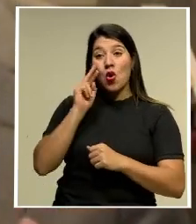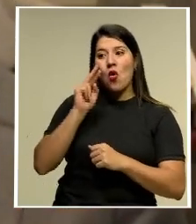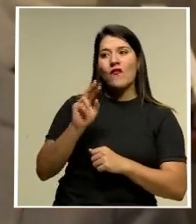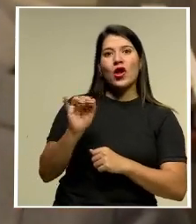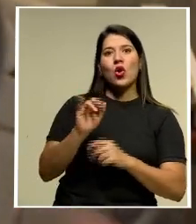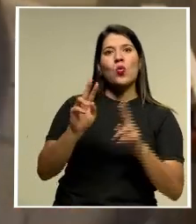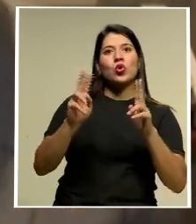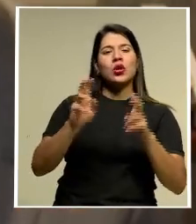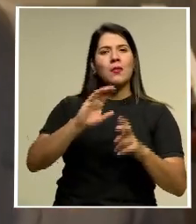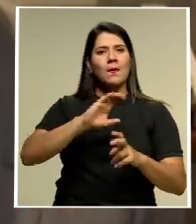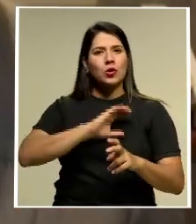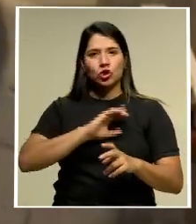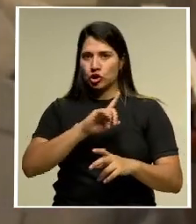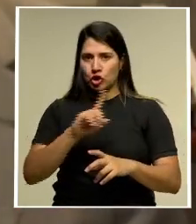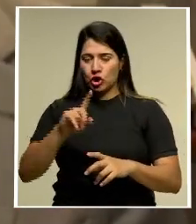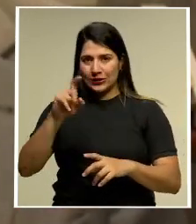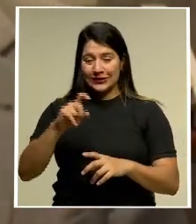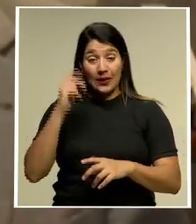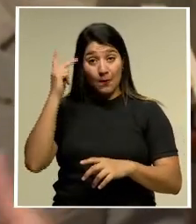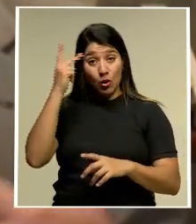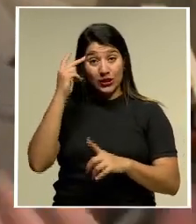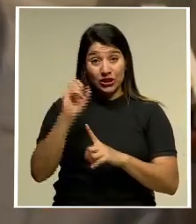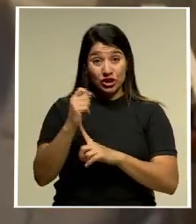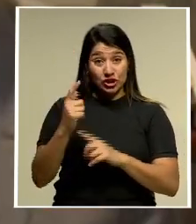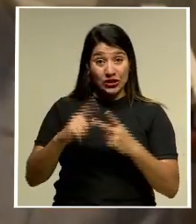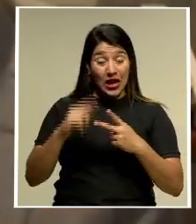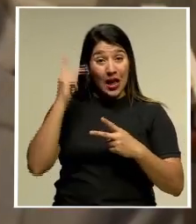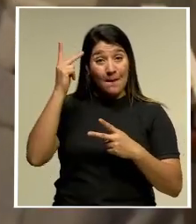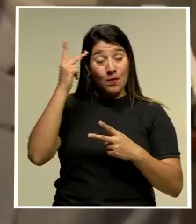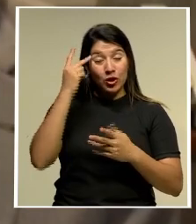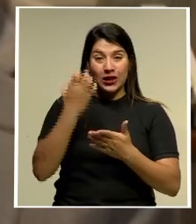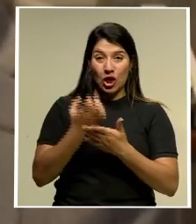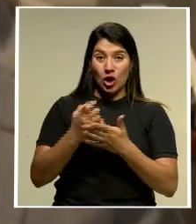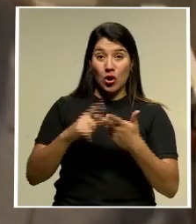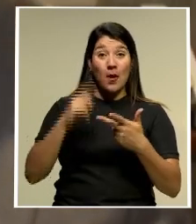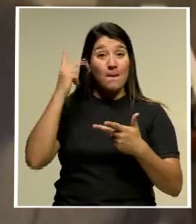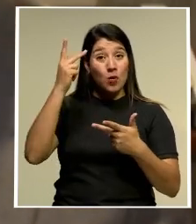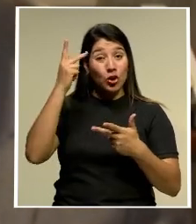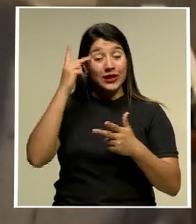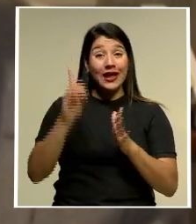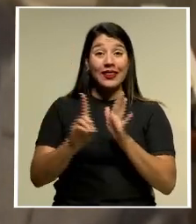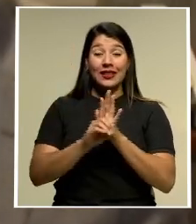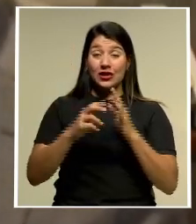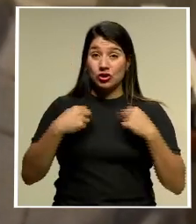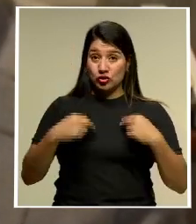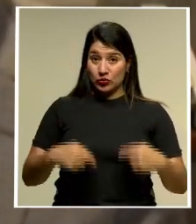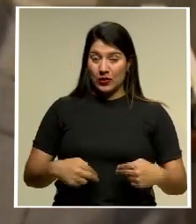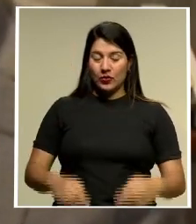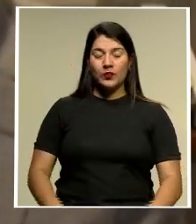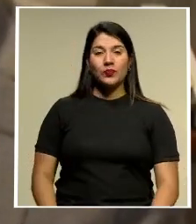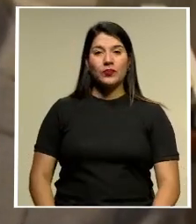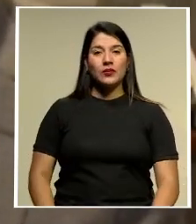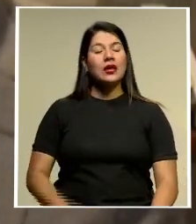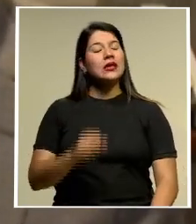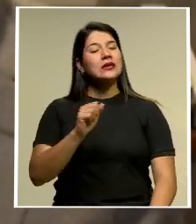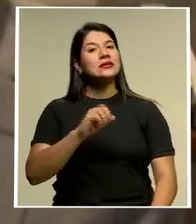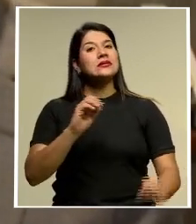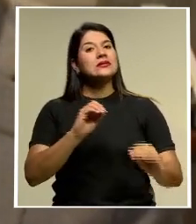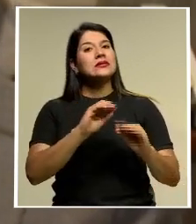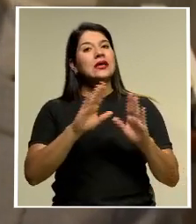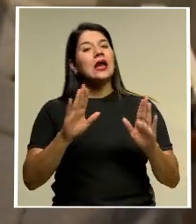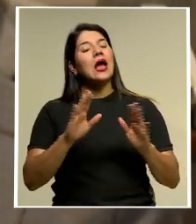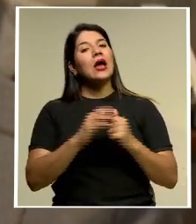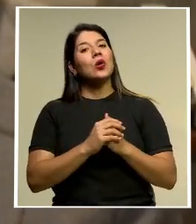que amerita política social, amerita política económica y, por supuesto, política de derechos humanos. Totalmente,